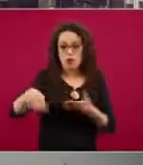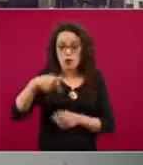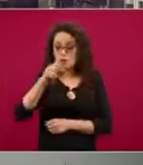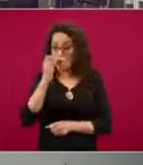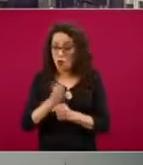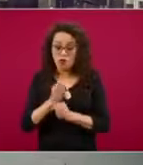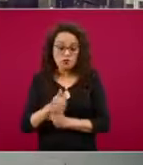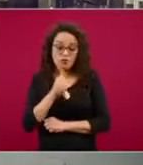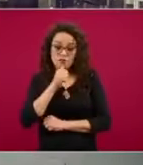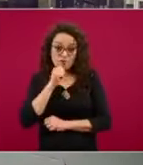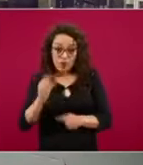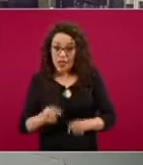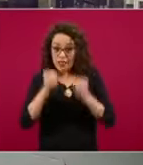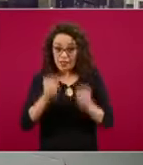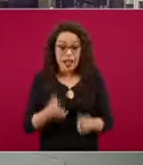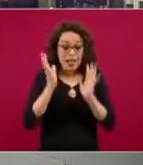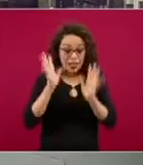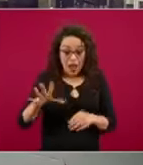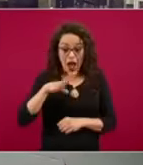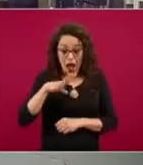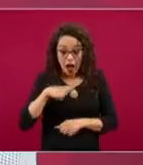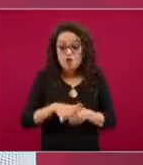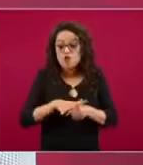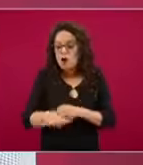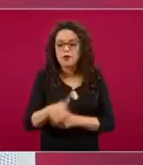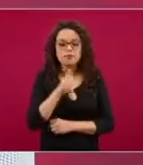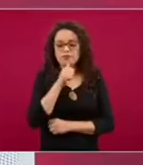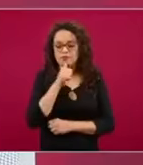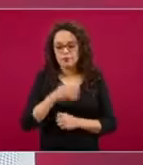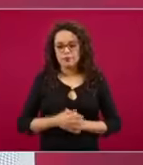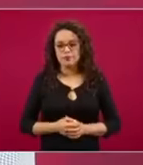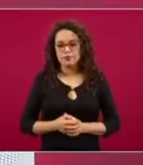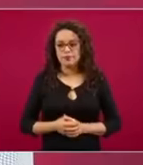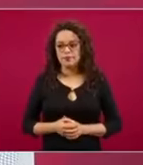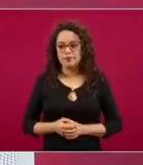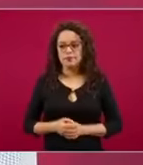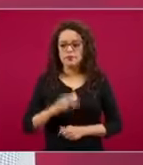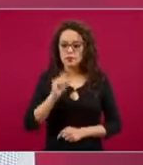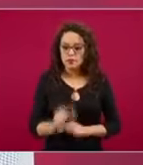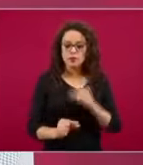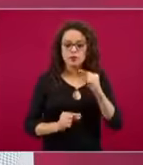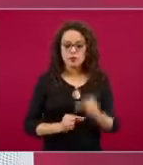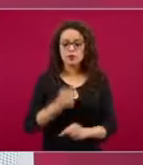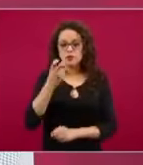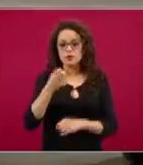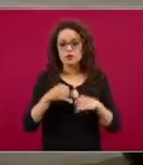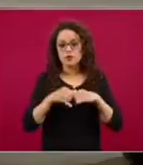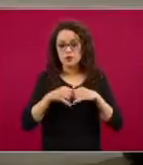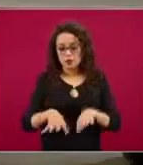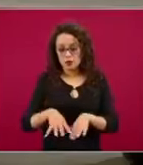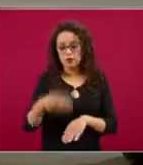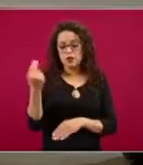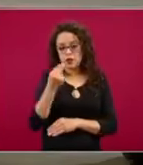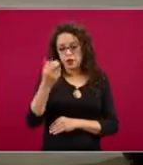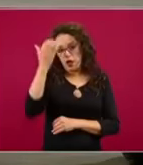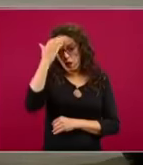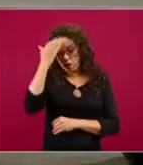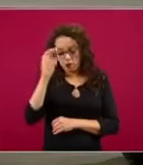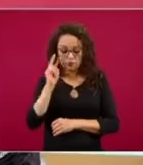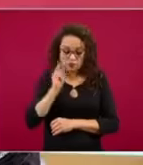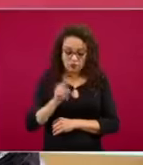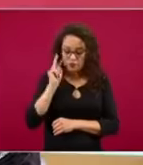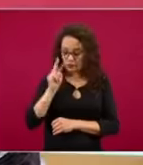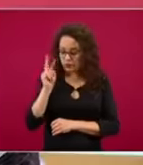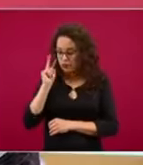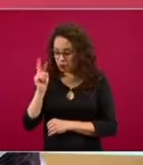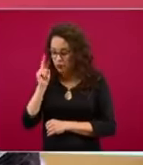accesible. Entonces, en la medida que esta información se vaya conociendo, se irá también pudiendo ir tomando